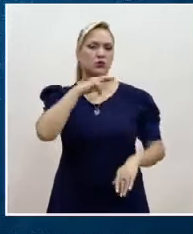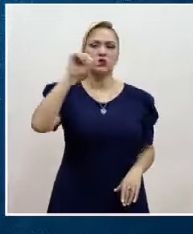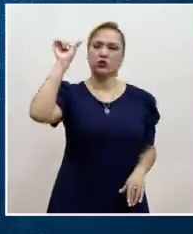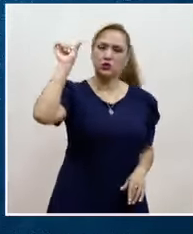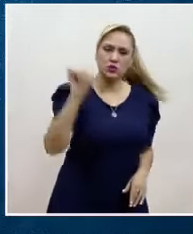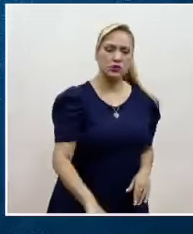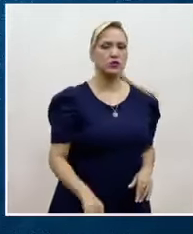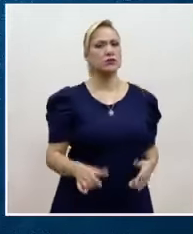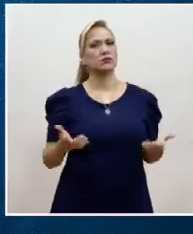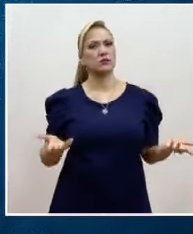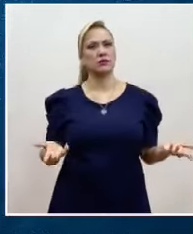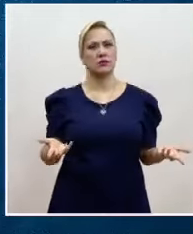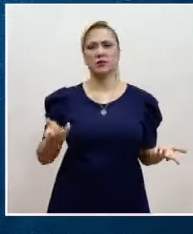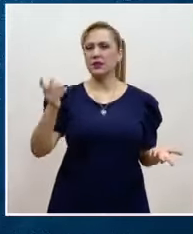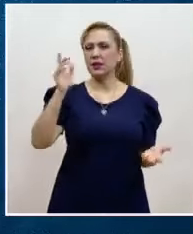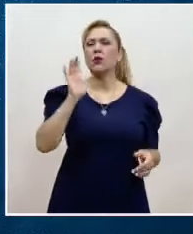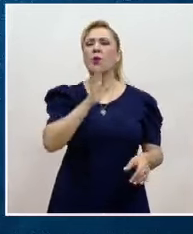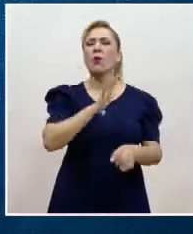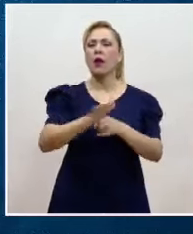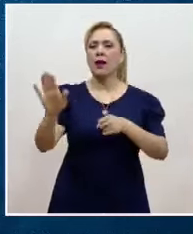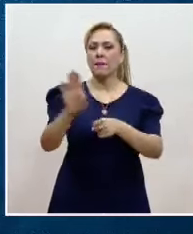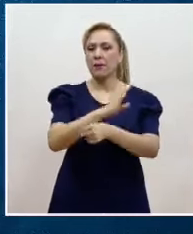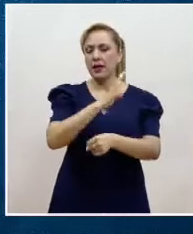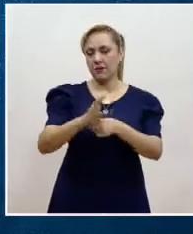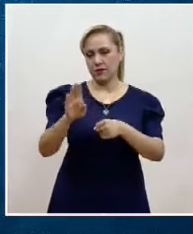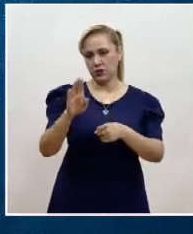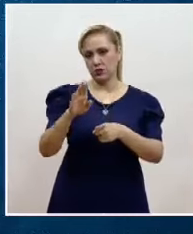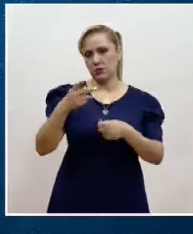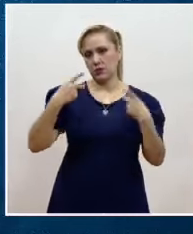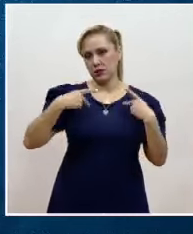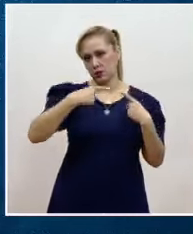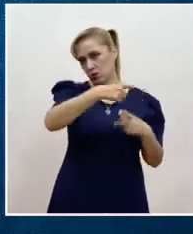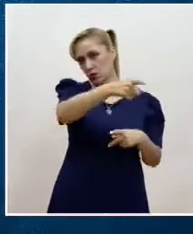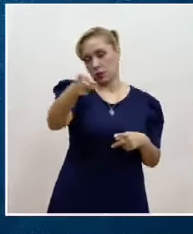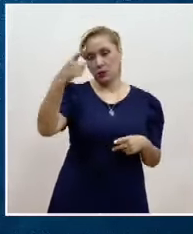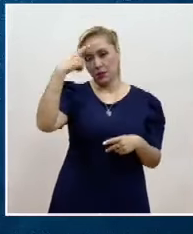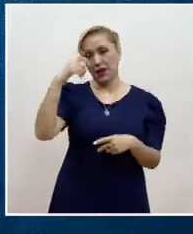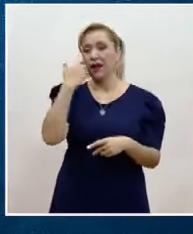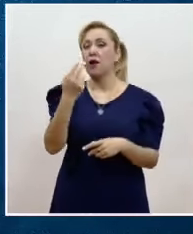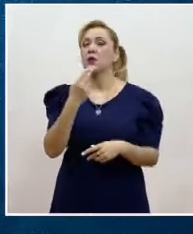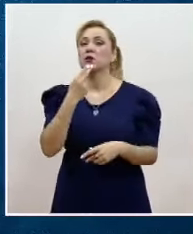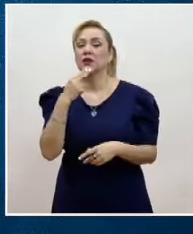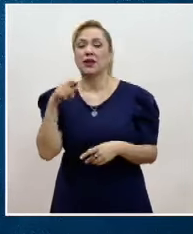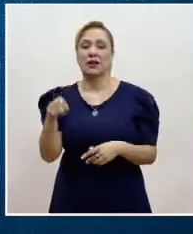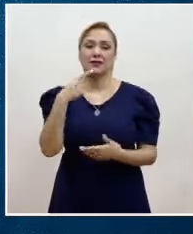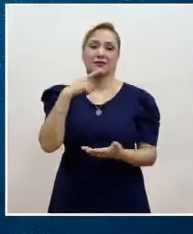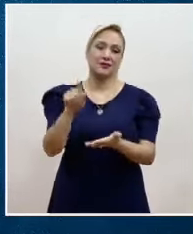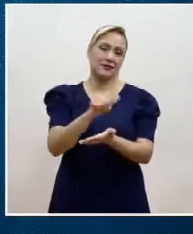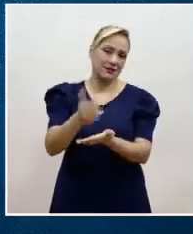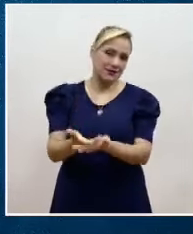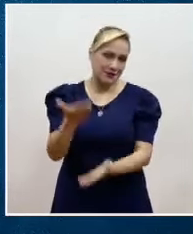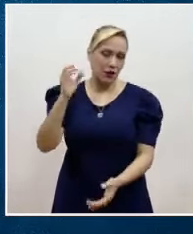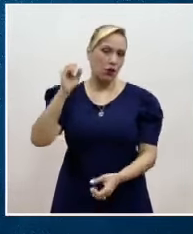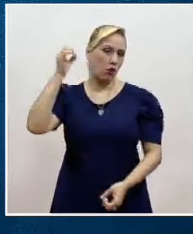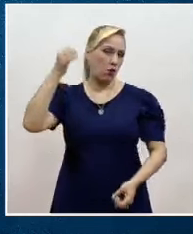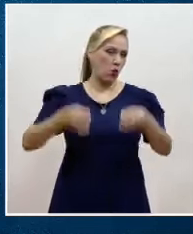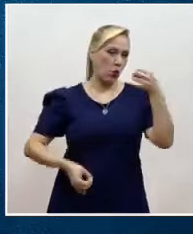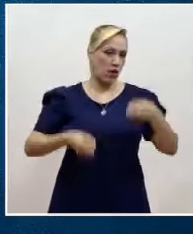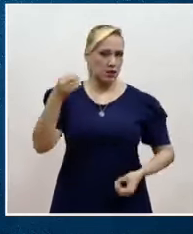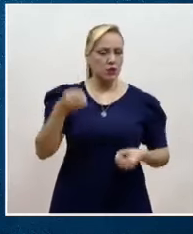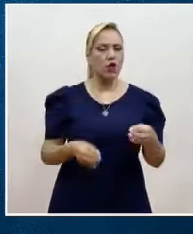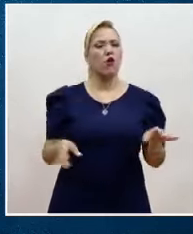la justicia. Digamos, ¿qué beneficios le da al público usuario en estos términos, digamos, con estos valores de por medio,